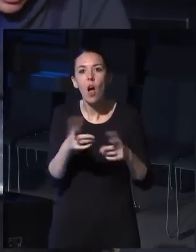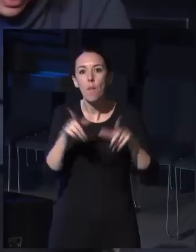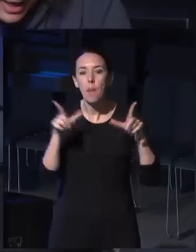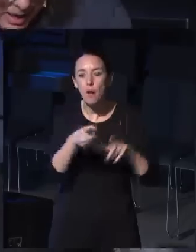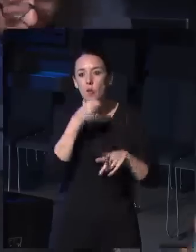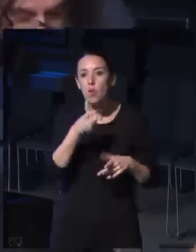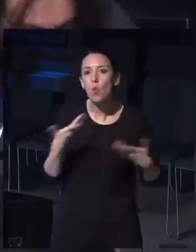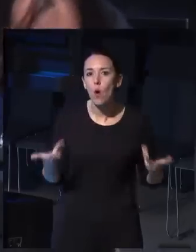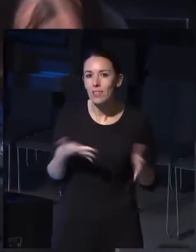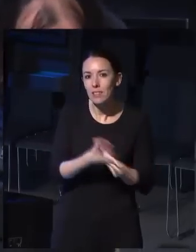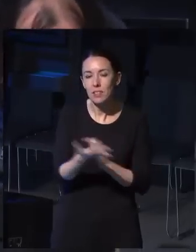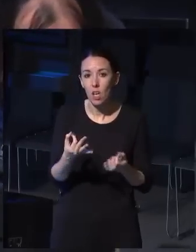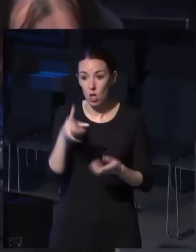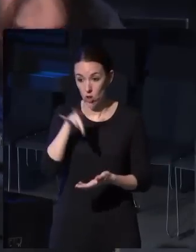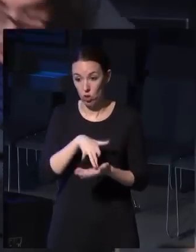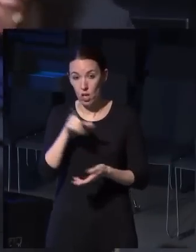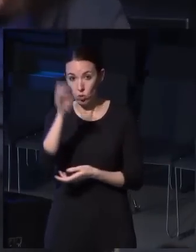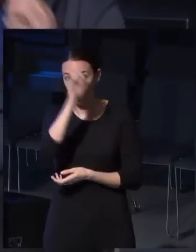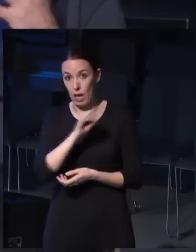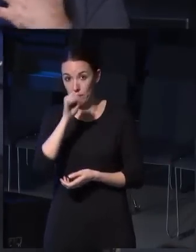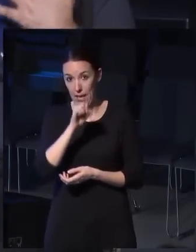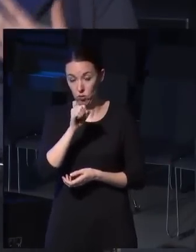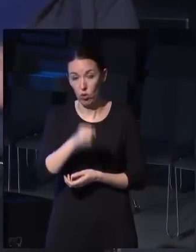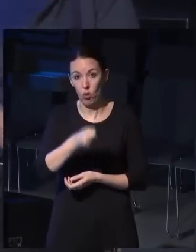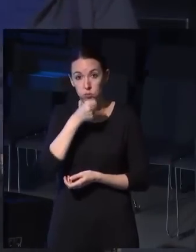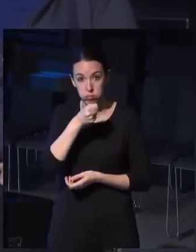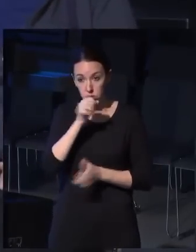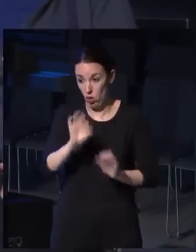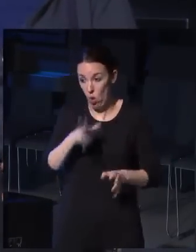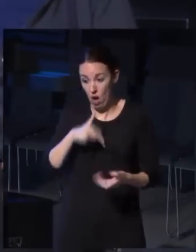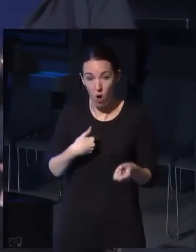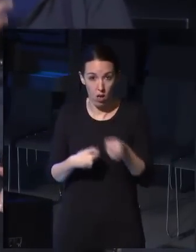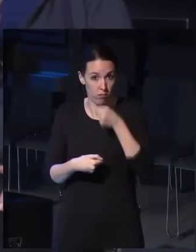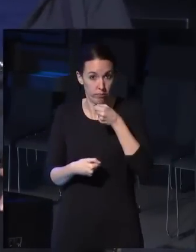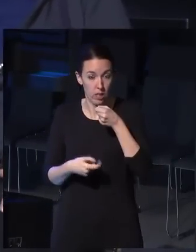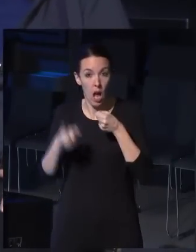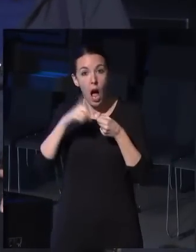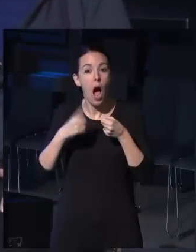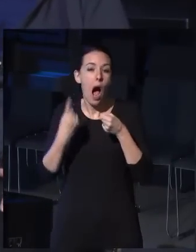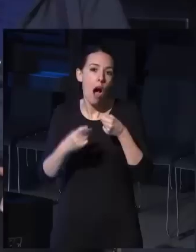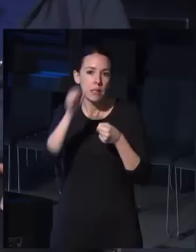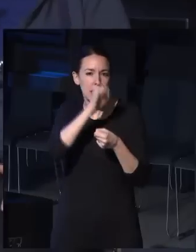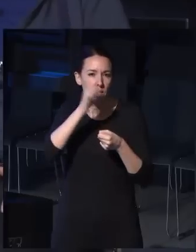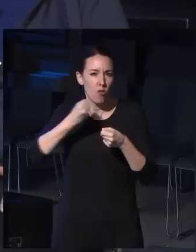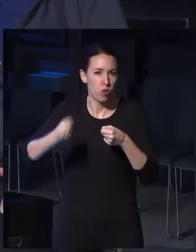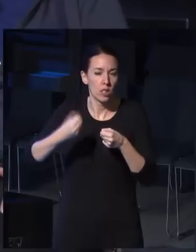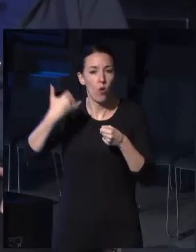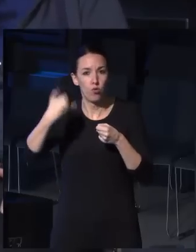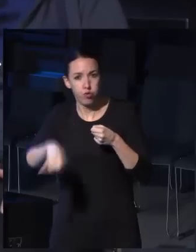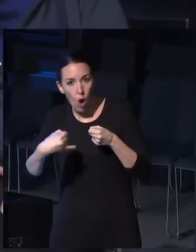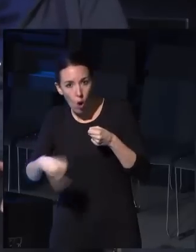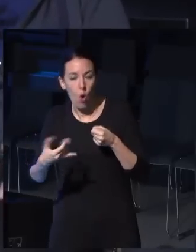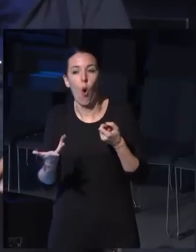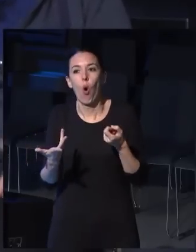Sí. Tú cuando estás cantando en un micrófono, pues como esto que tienes, pues a veces cantas muy fuerte, a veces cantas muy flojo, a